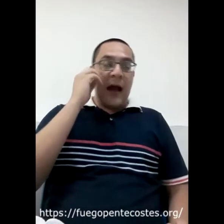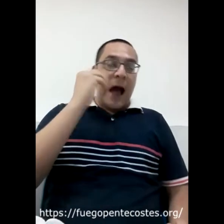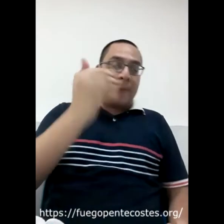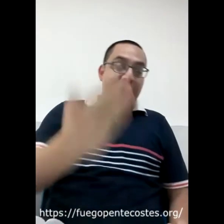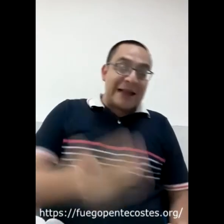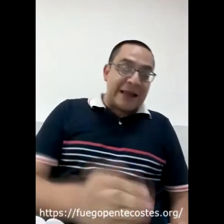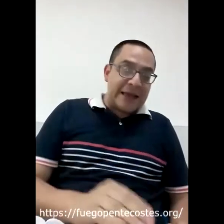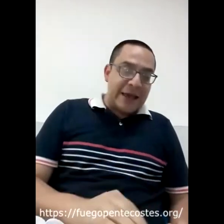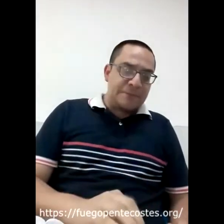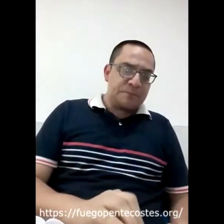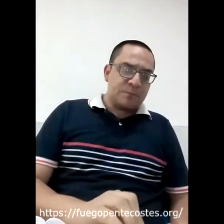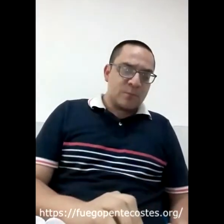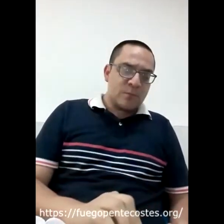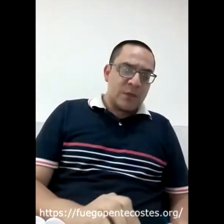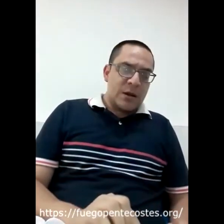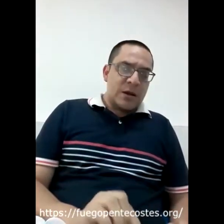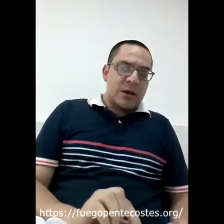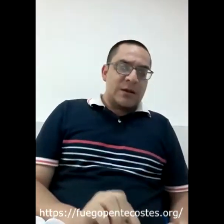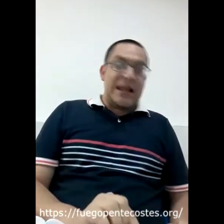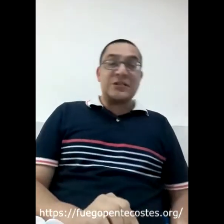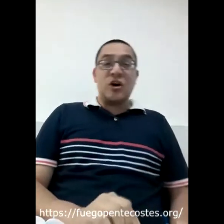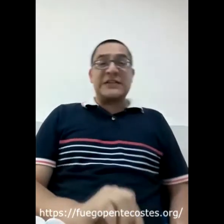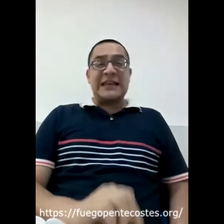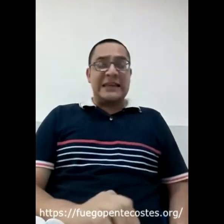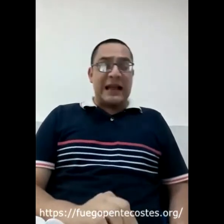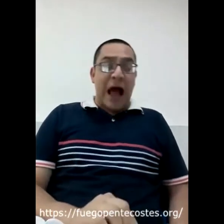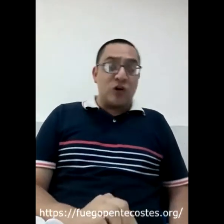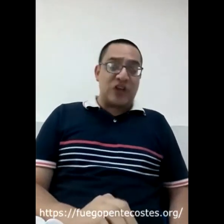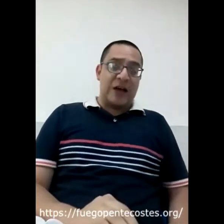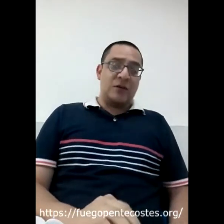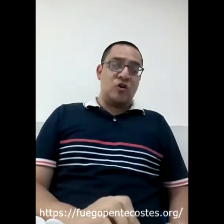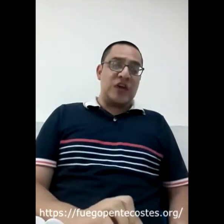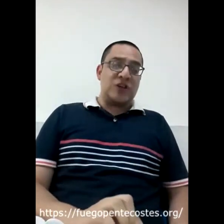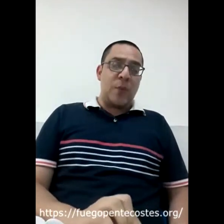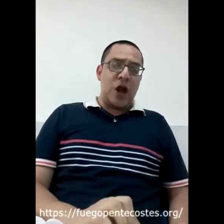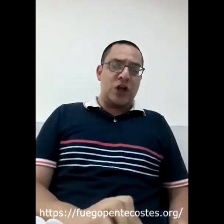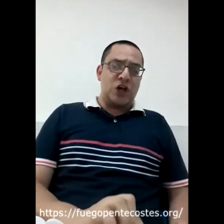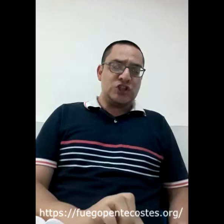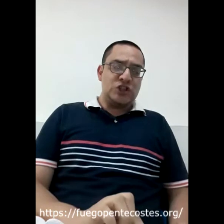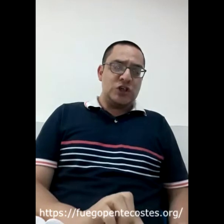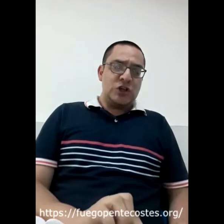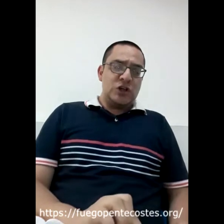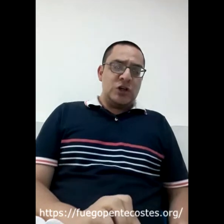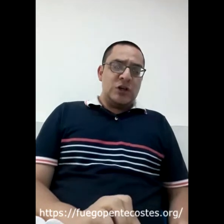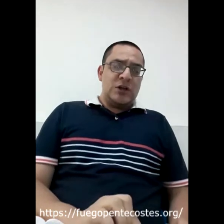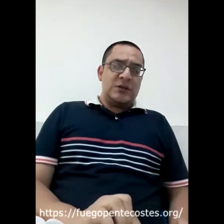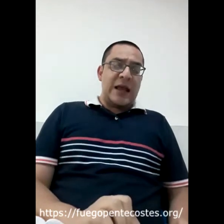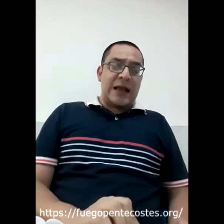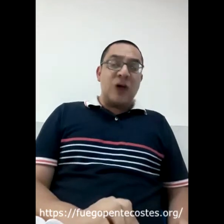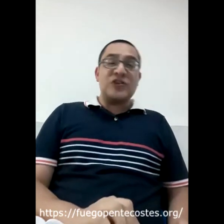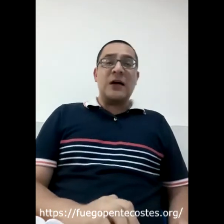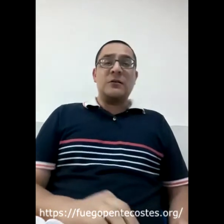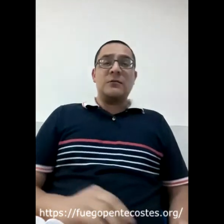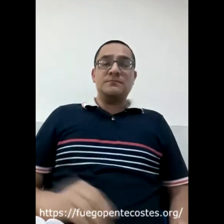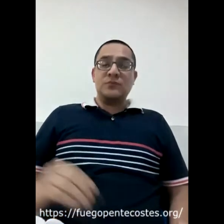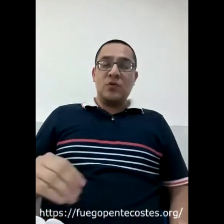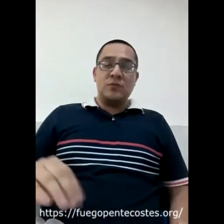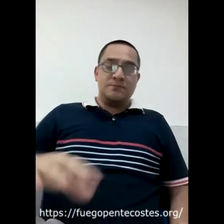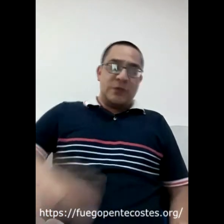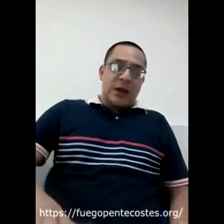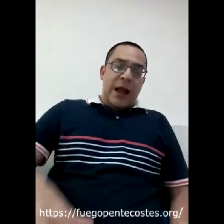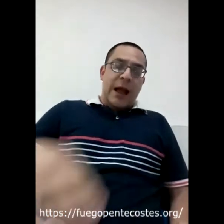más, confirmando porque no mencioné este país, amén, va a haber esta guerra, va a haber una guerra civil, pueblo de